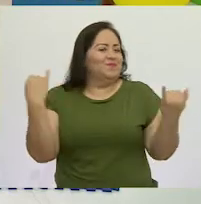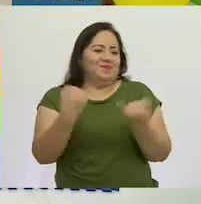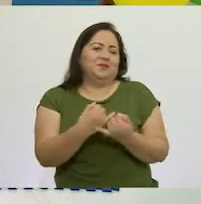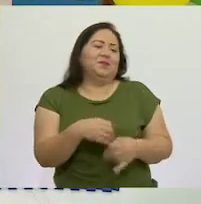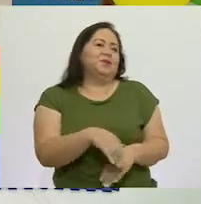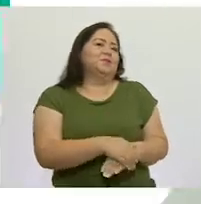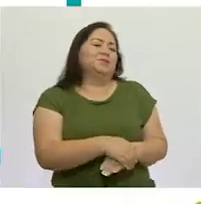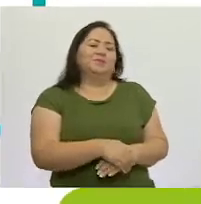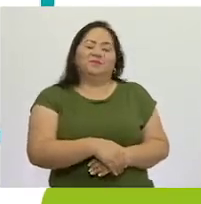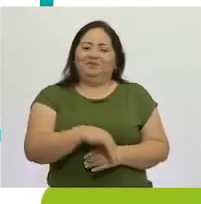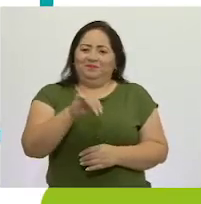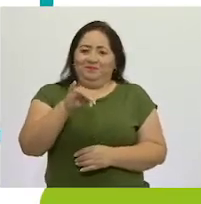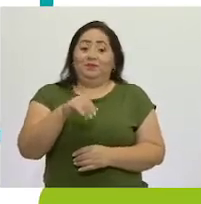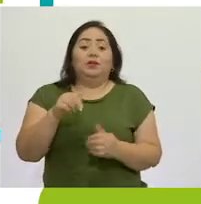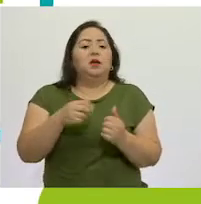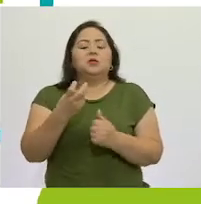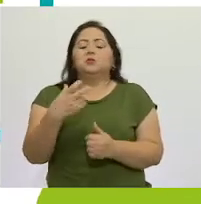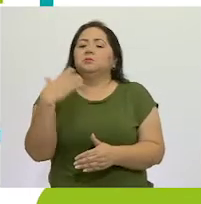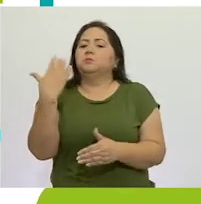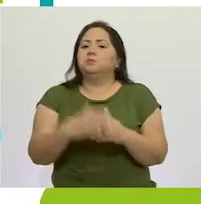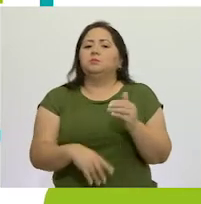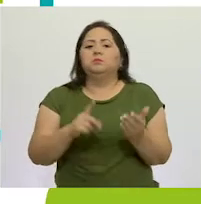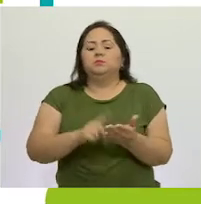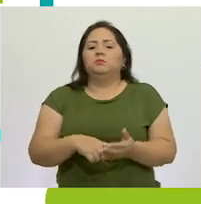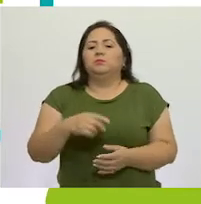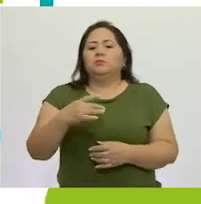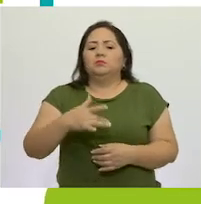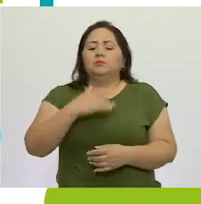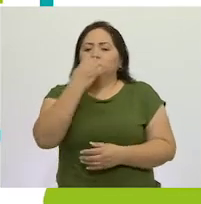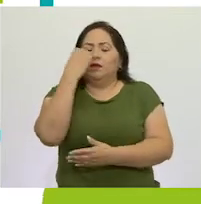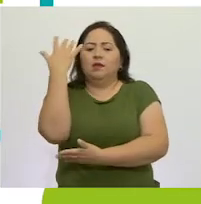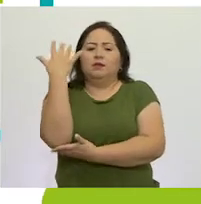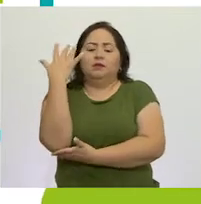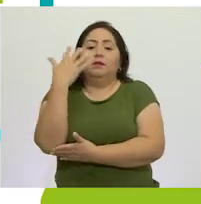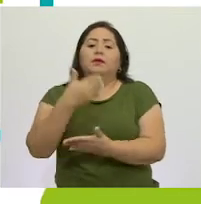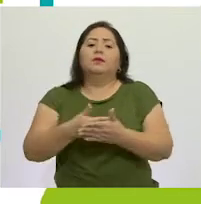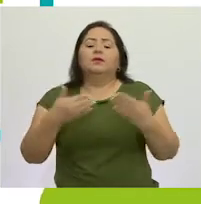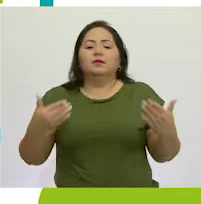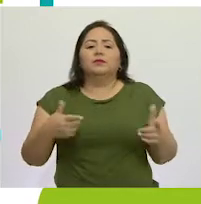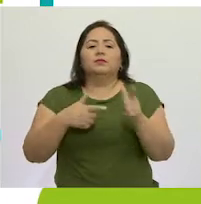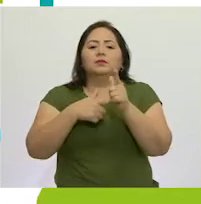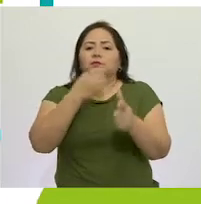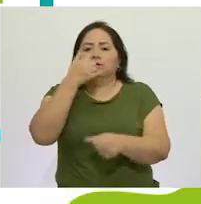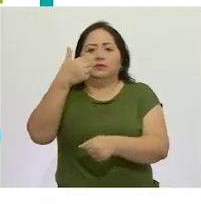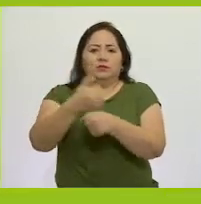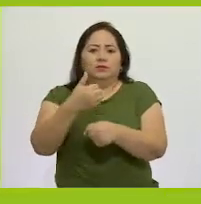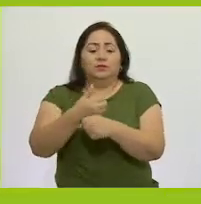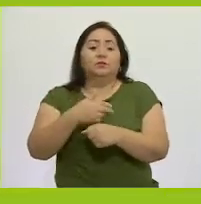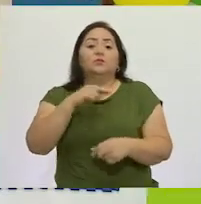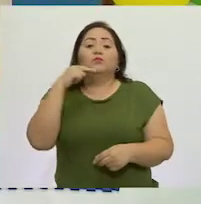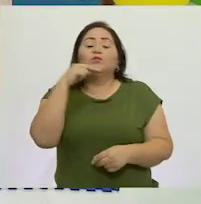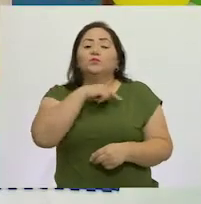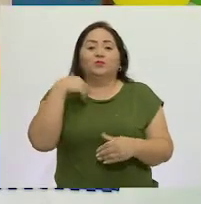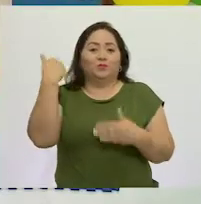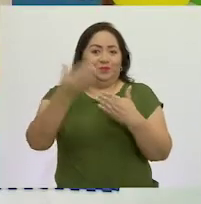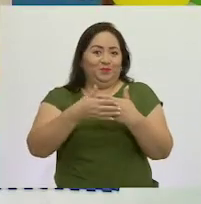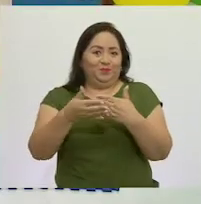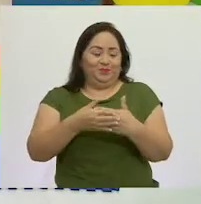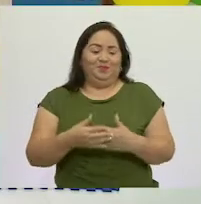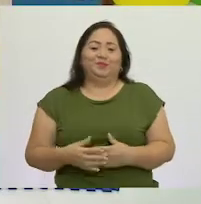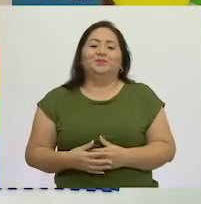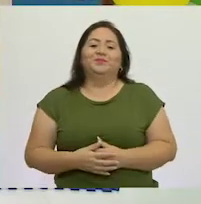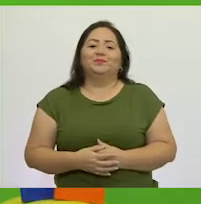Lisa. Con esto terminamos con educación preescolar. Continuamos con primaria. ¡Hasta pronto! ¡Adiós!